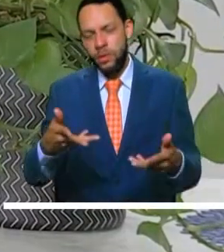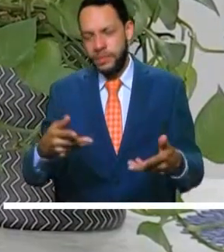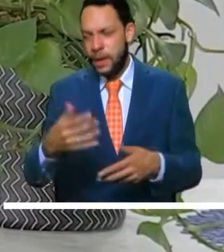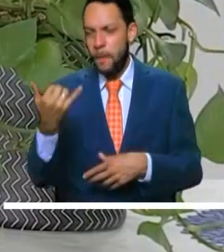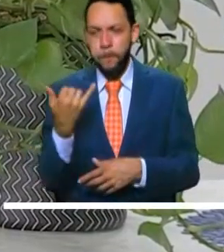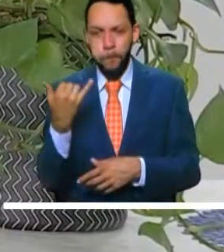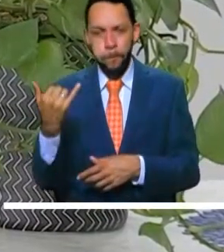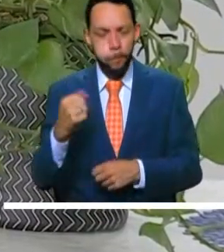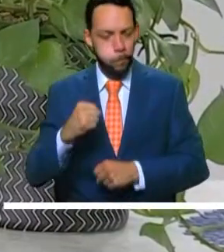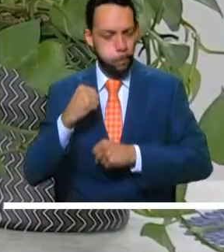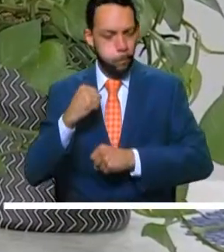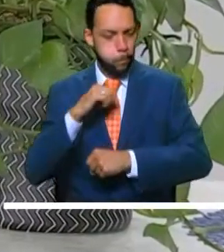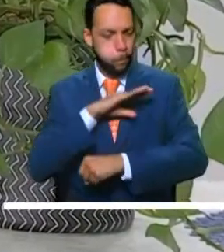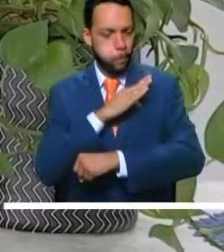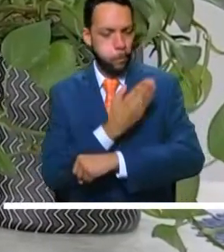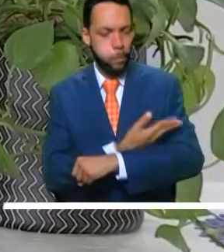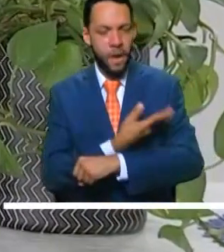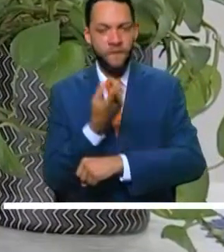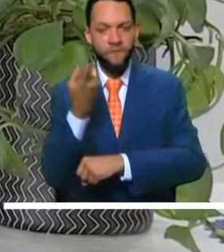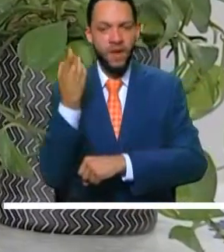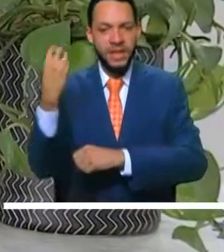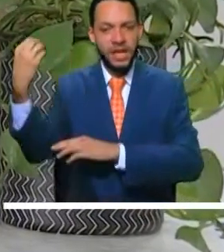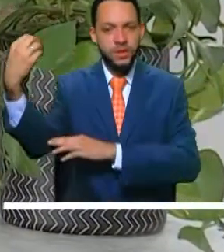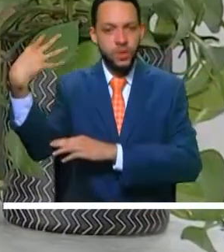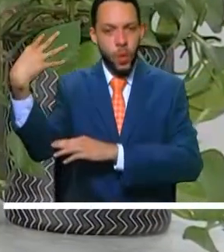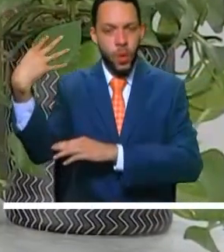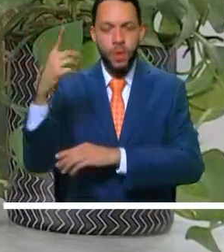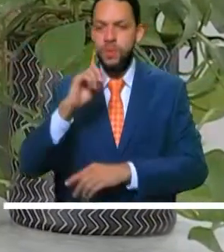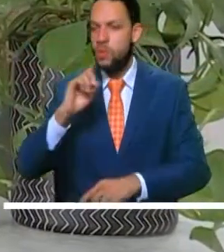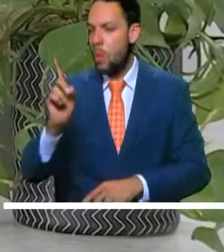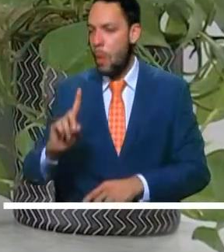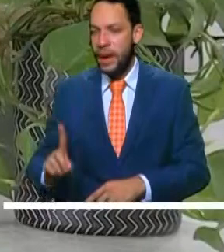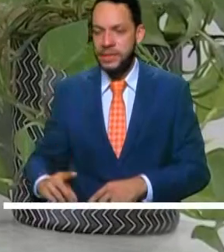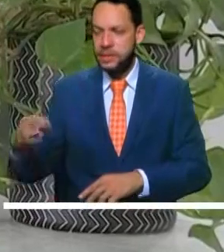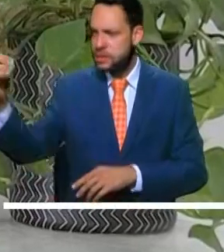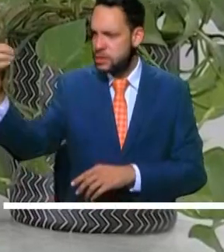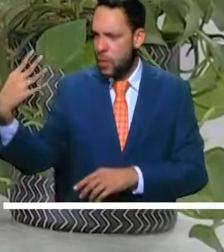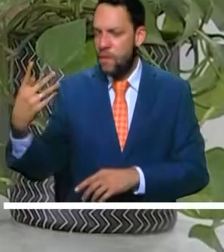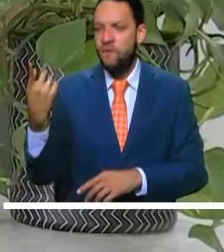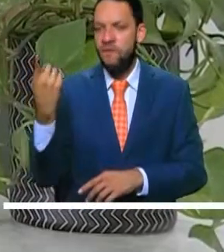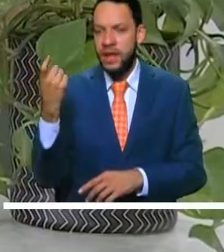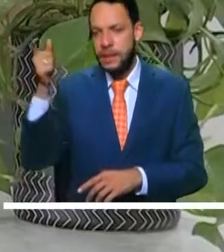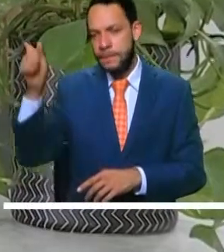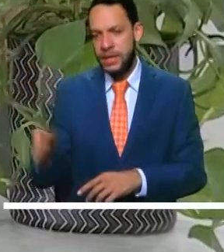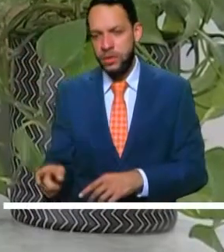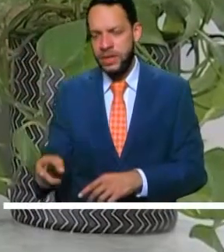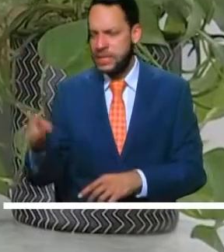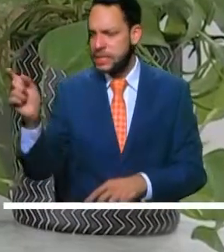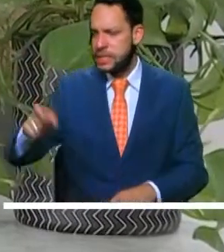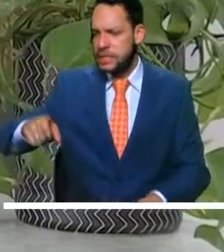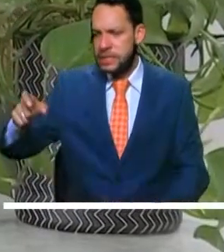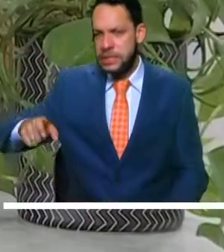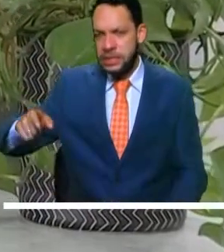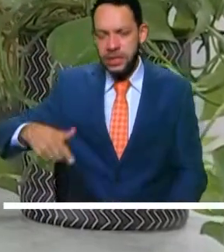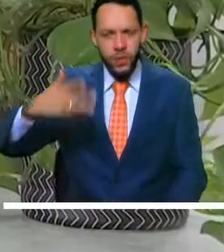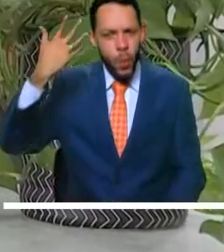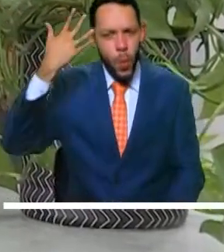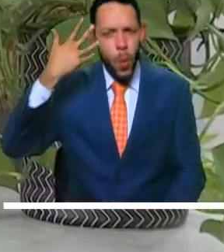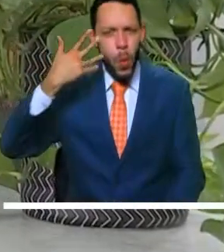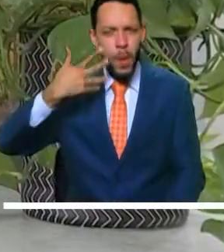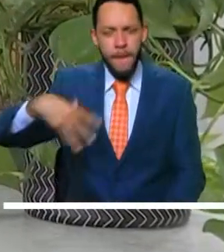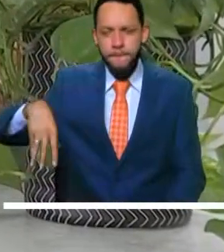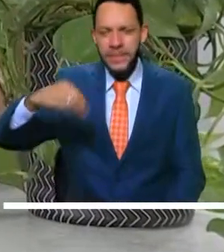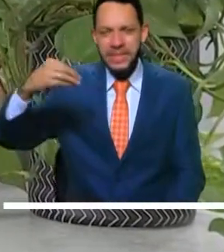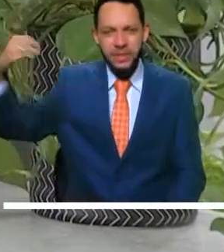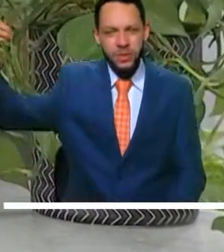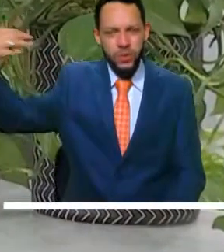muy fuerte, que es la falta de sol. Literalmente, sí. La falta de sol es una enfermedad para todos. En este momento, con lo